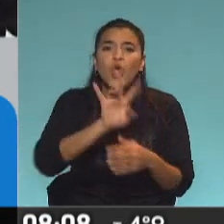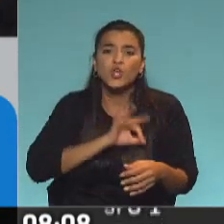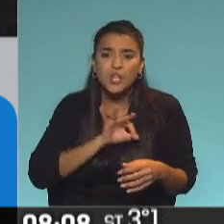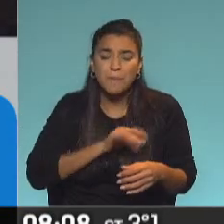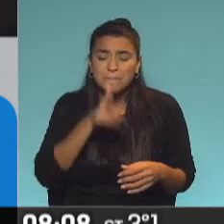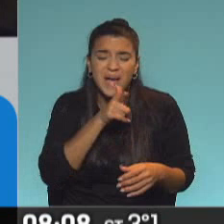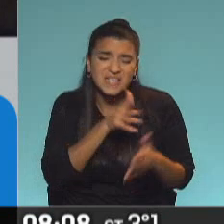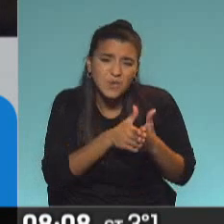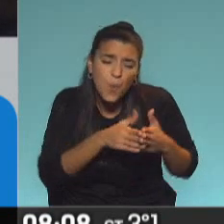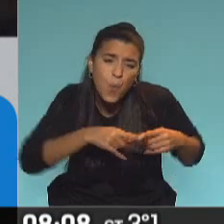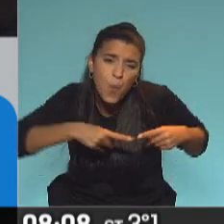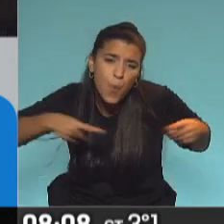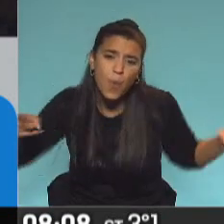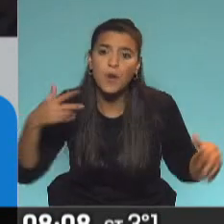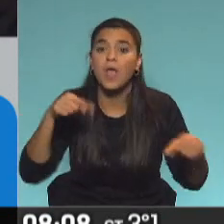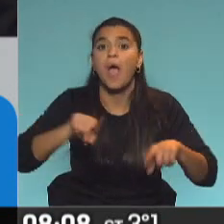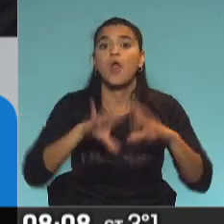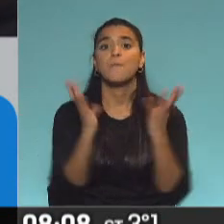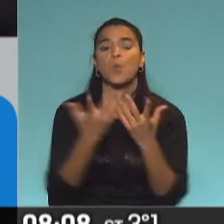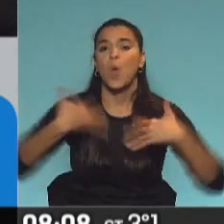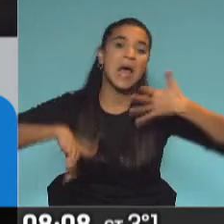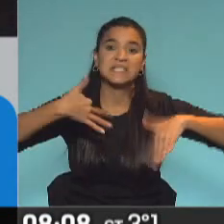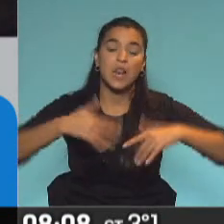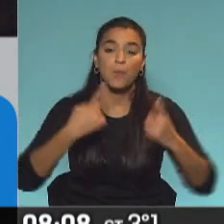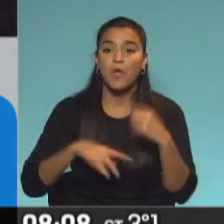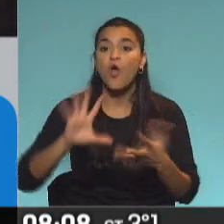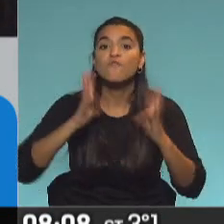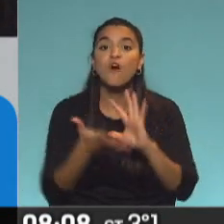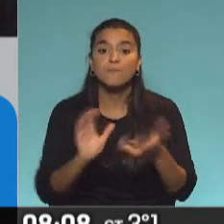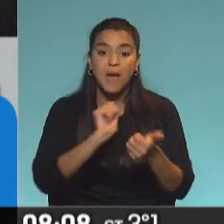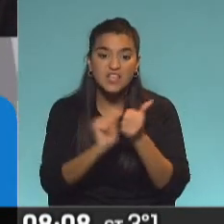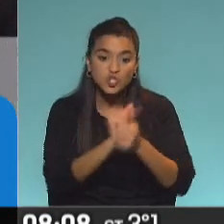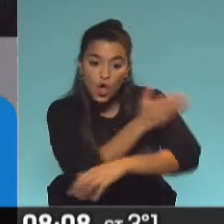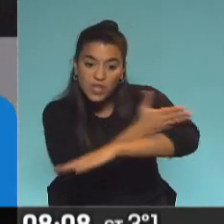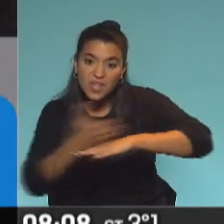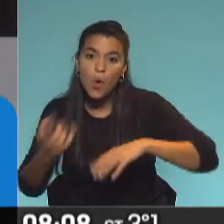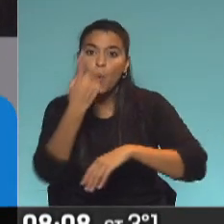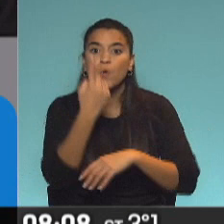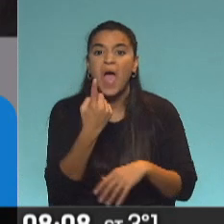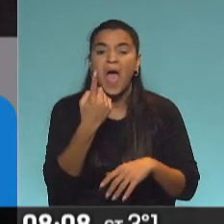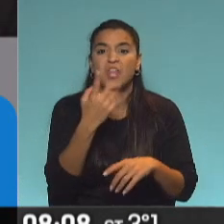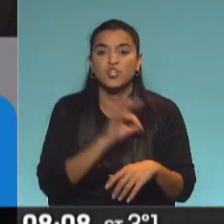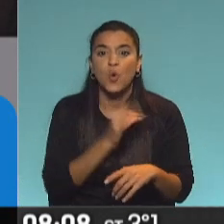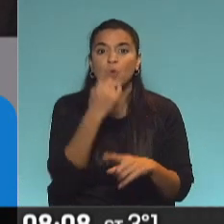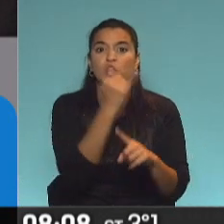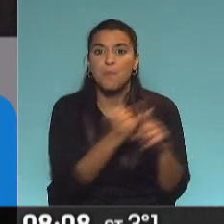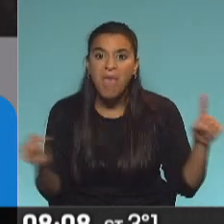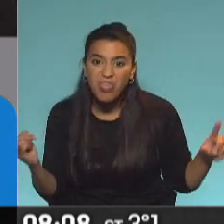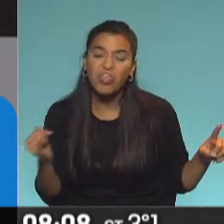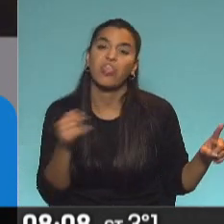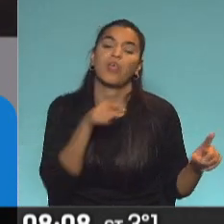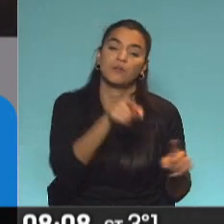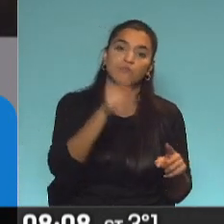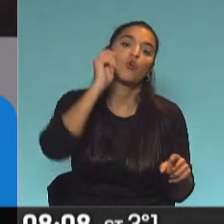Parece mucho porque estamos en un mundo acelerado, pero en términos históricos, resolver esta pandemia en un año y medio, es un gran